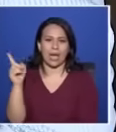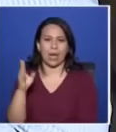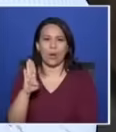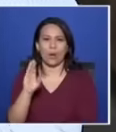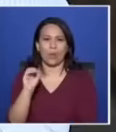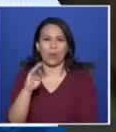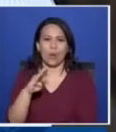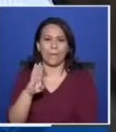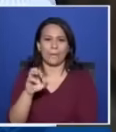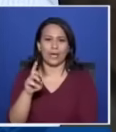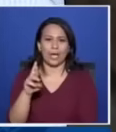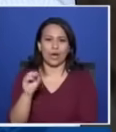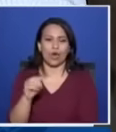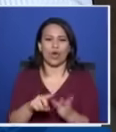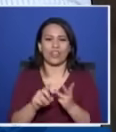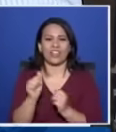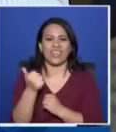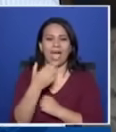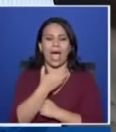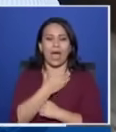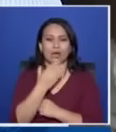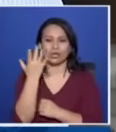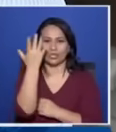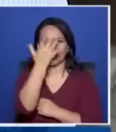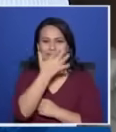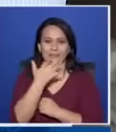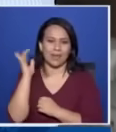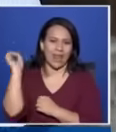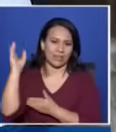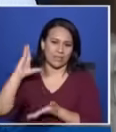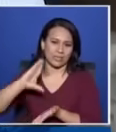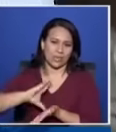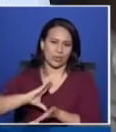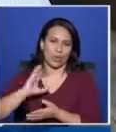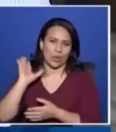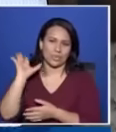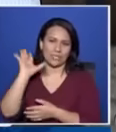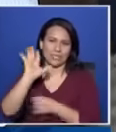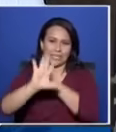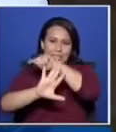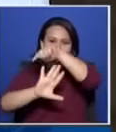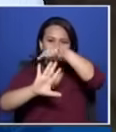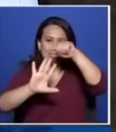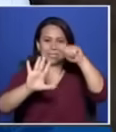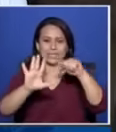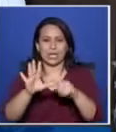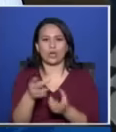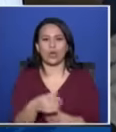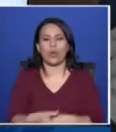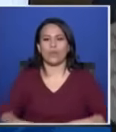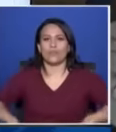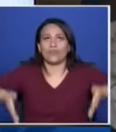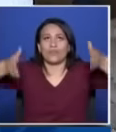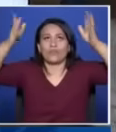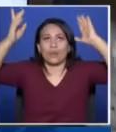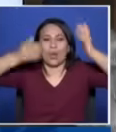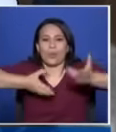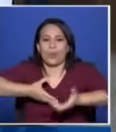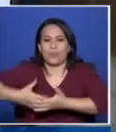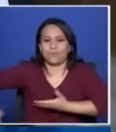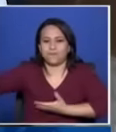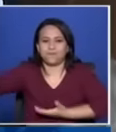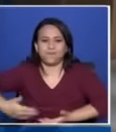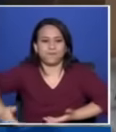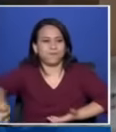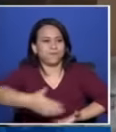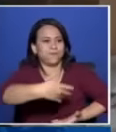10 de agosto. 10 de agosto y Esmeraldas. Y Esmeraldas, ahí también, muchas gracias. Okay. En estos 5 puntos, pues, se recolectan donaciones, y una vez que hay una cantidad importante,